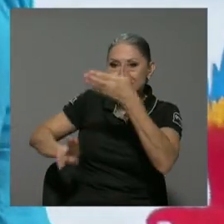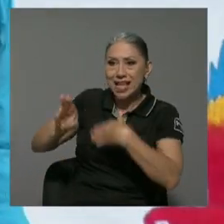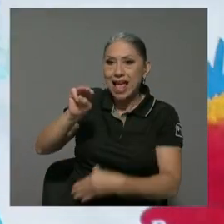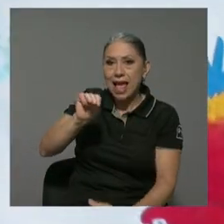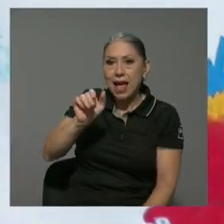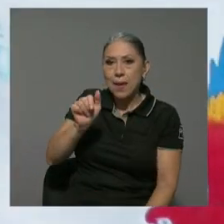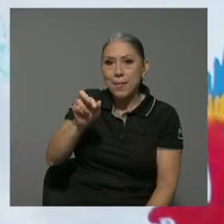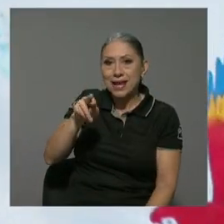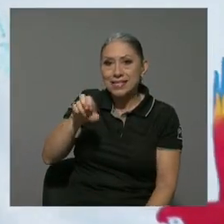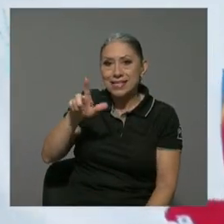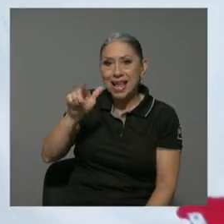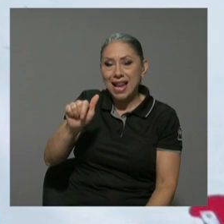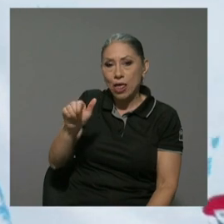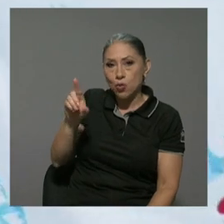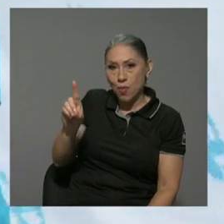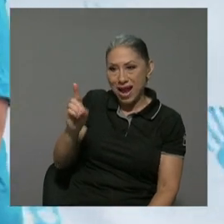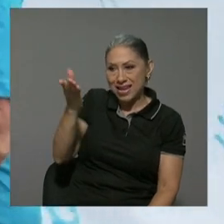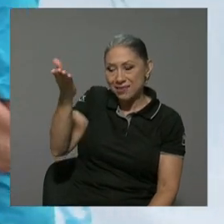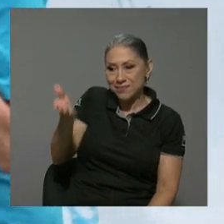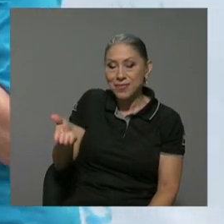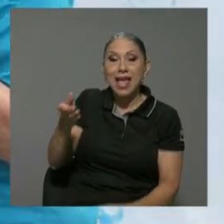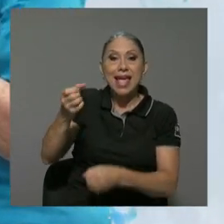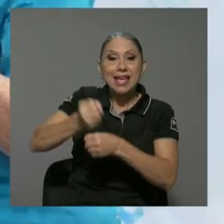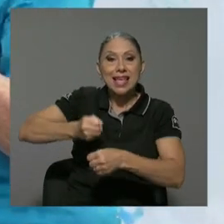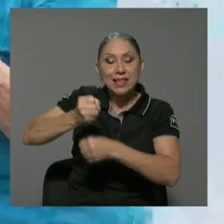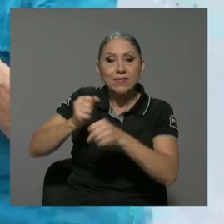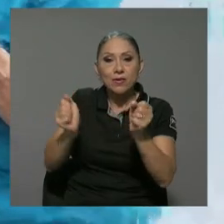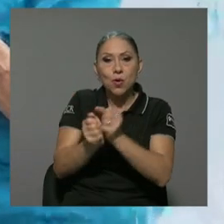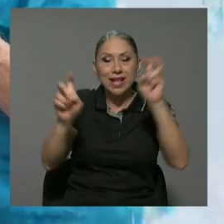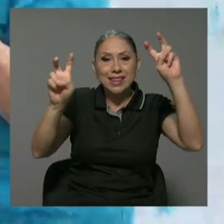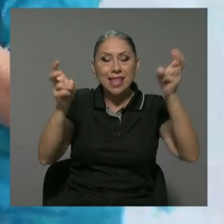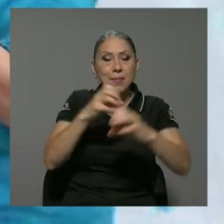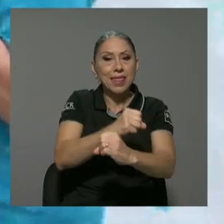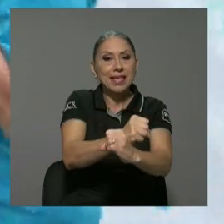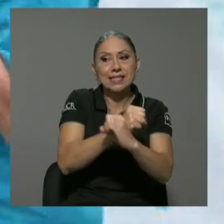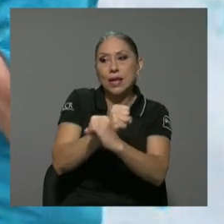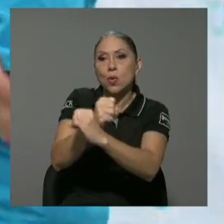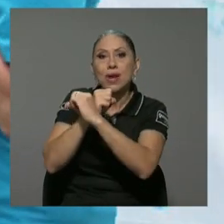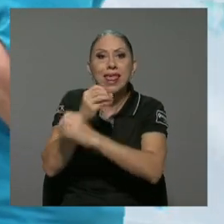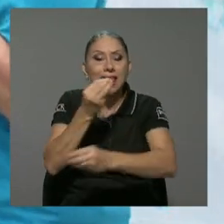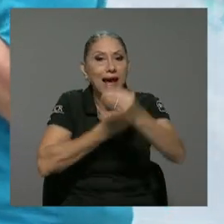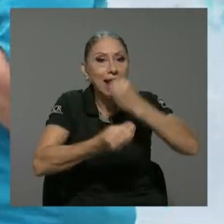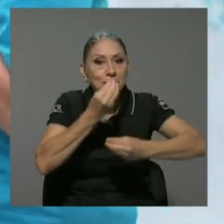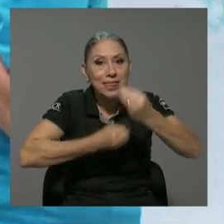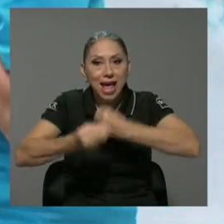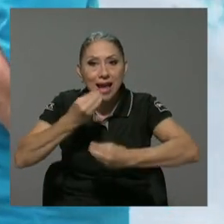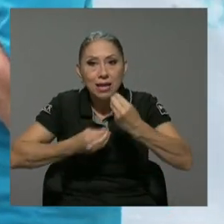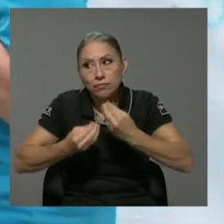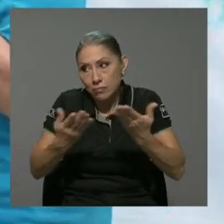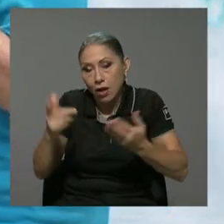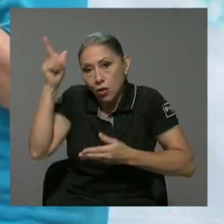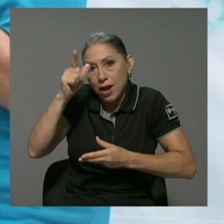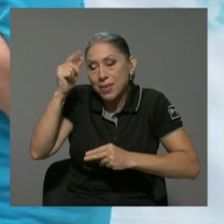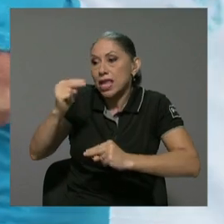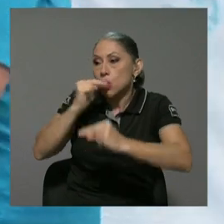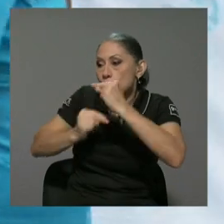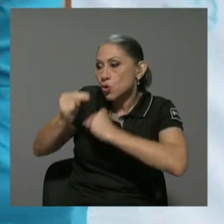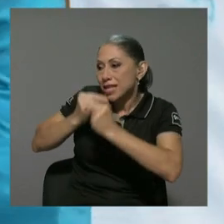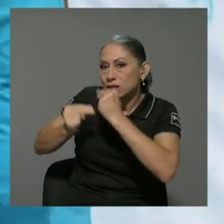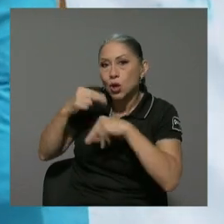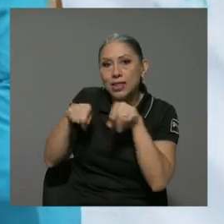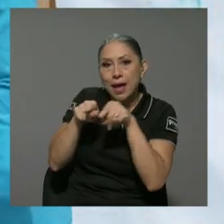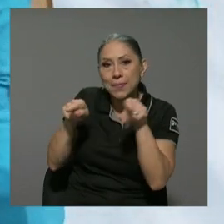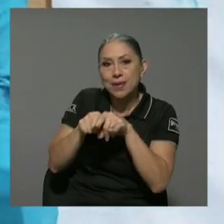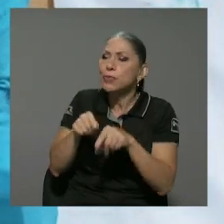Marcela Dumani. Ella ha trabajado el tema de seguridad alimentaria y evidentemente nutrición también. Un